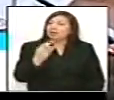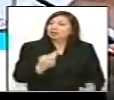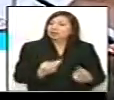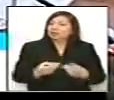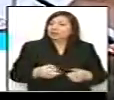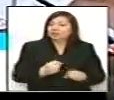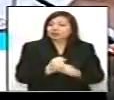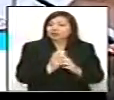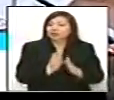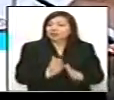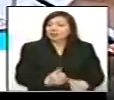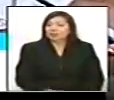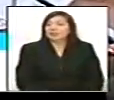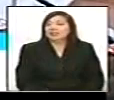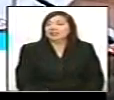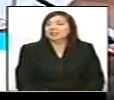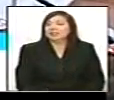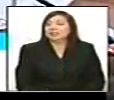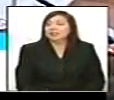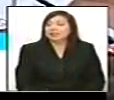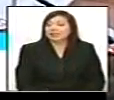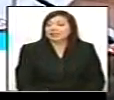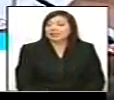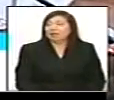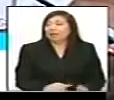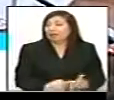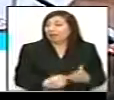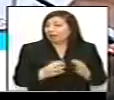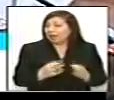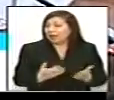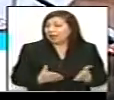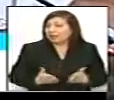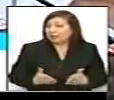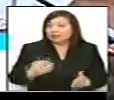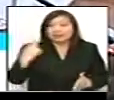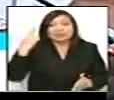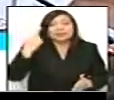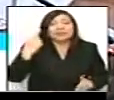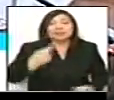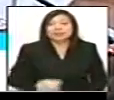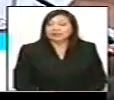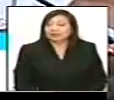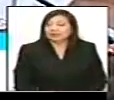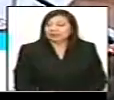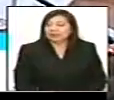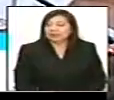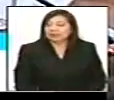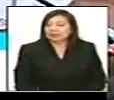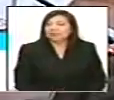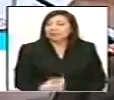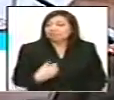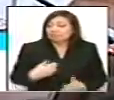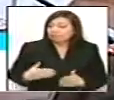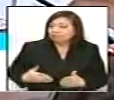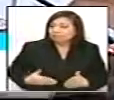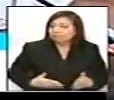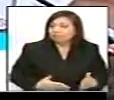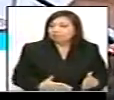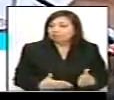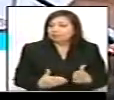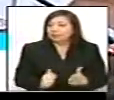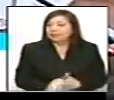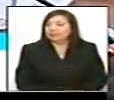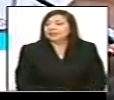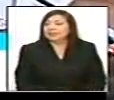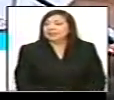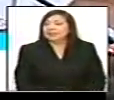de la formalización. Entonces, creo que esa línea de reflexión nos conducen efectivamente de